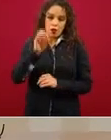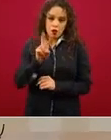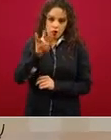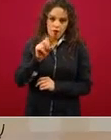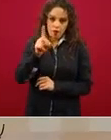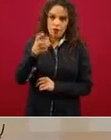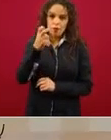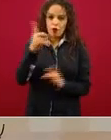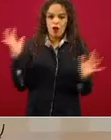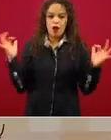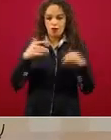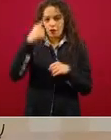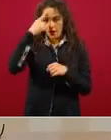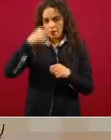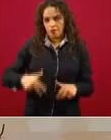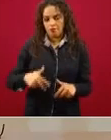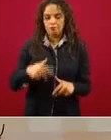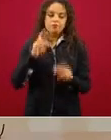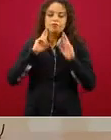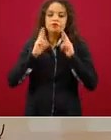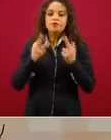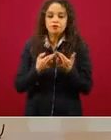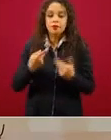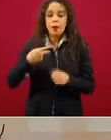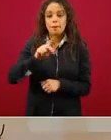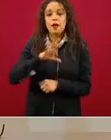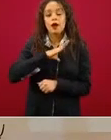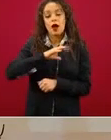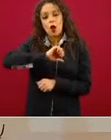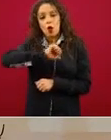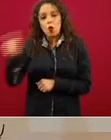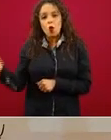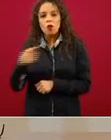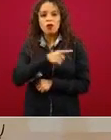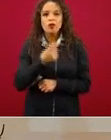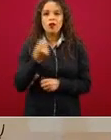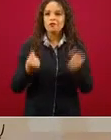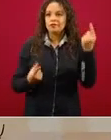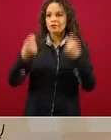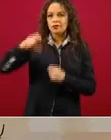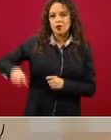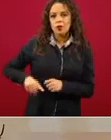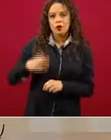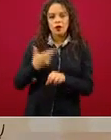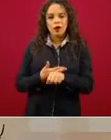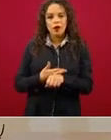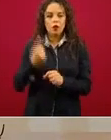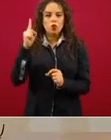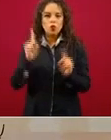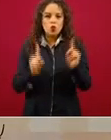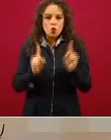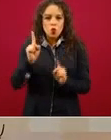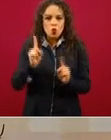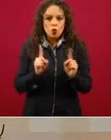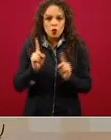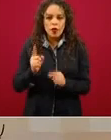pero hubieron otras ramificaciones de inquietudes de algunos gobernadores respecto a temas económicos,